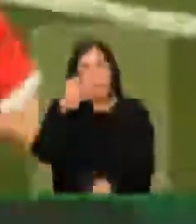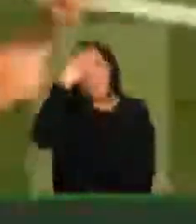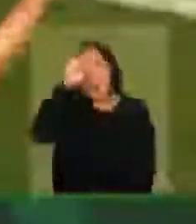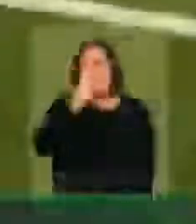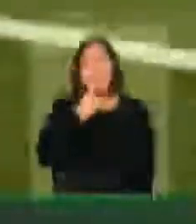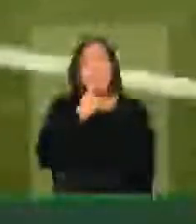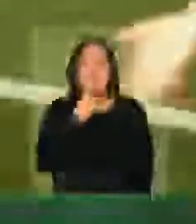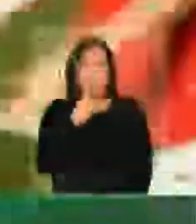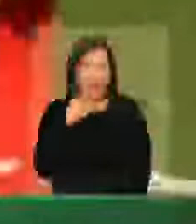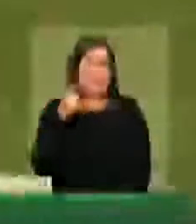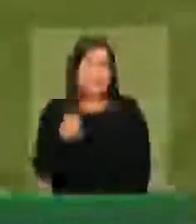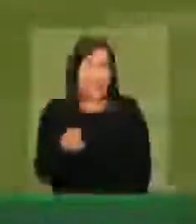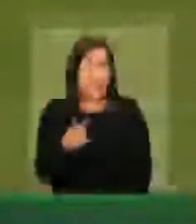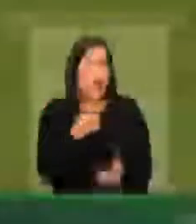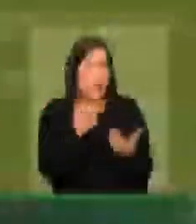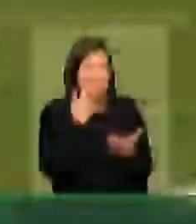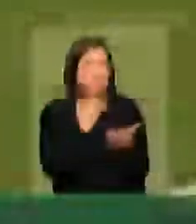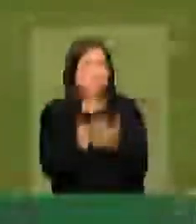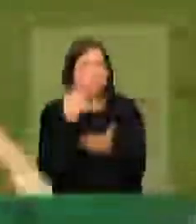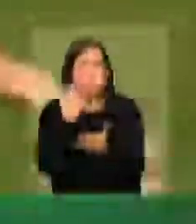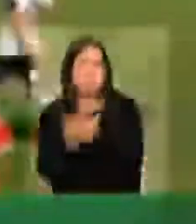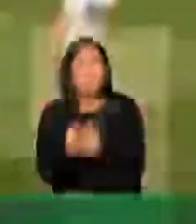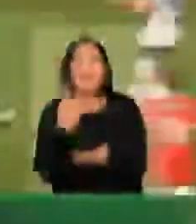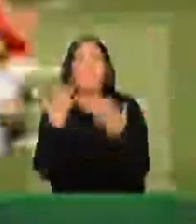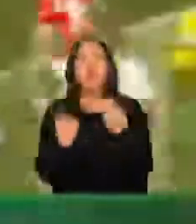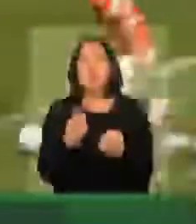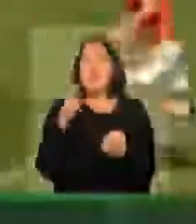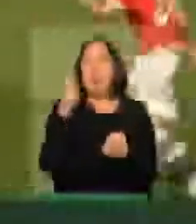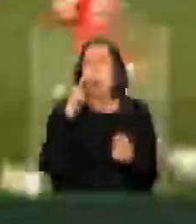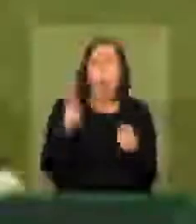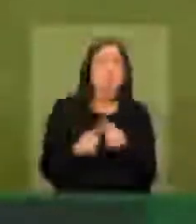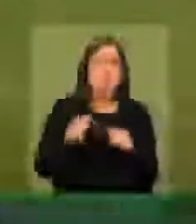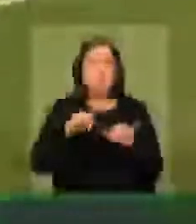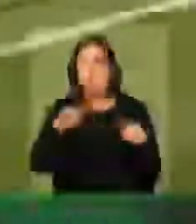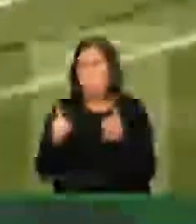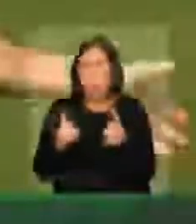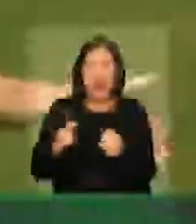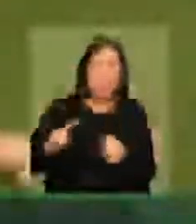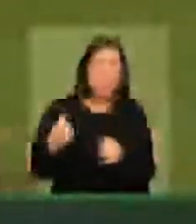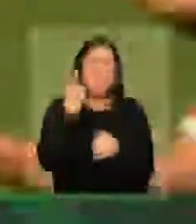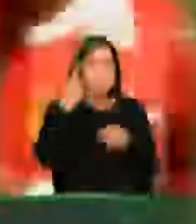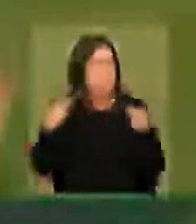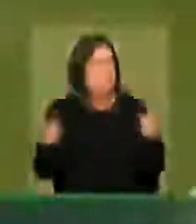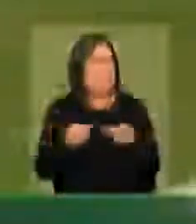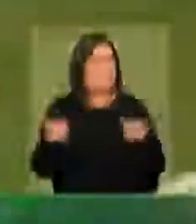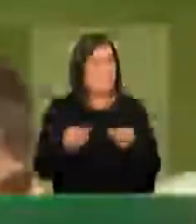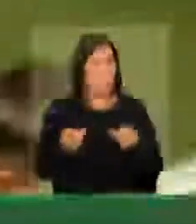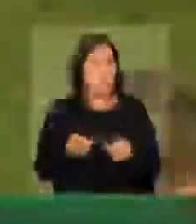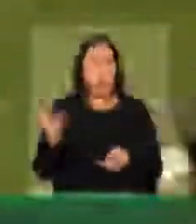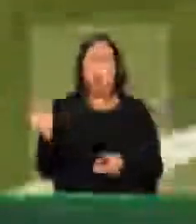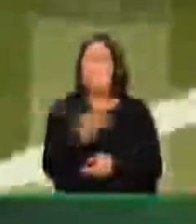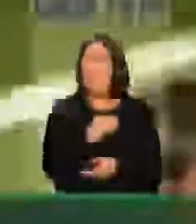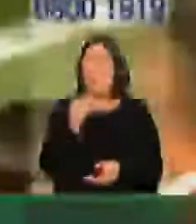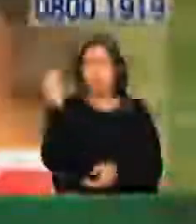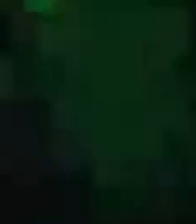juvenil uruguayo tiene varias ofertas, pero buscará jugar. Eso es lo principal, que tenga fútbol todos los fines